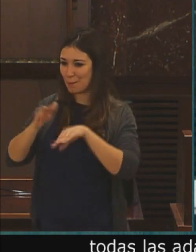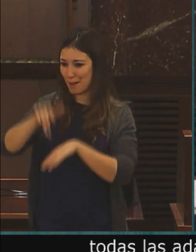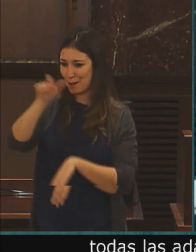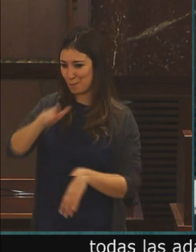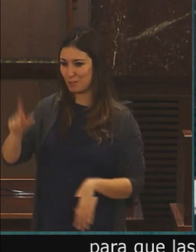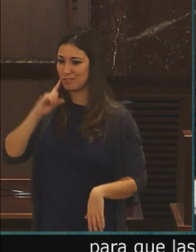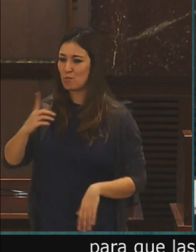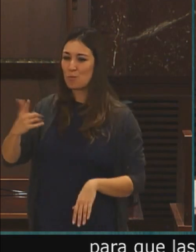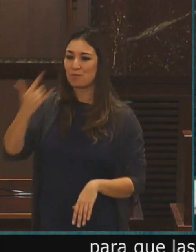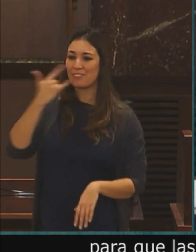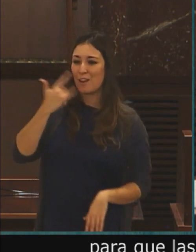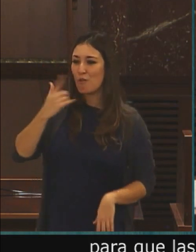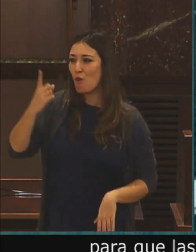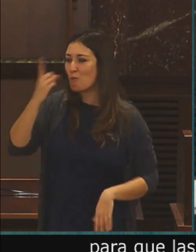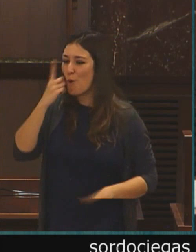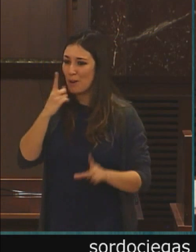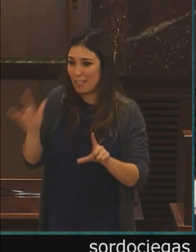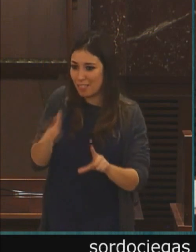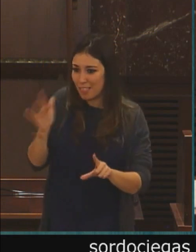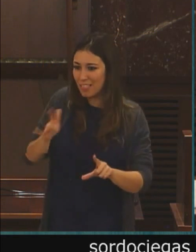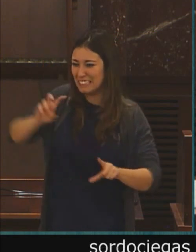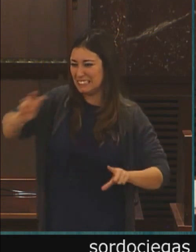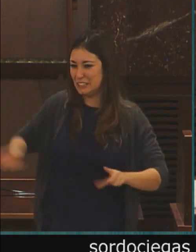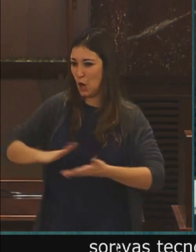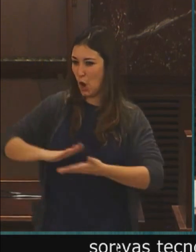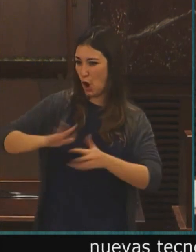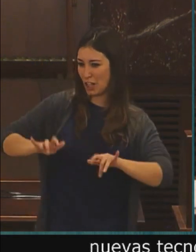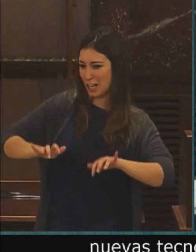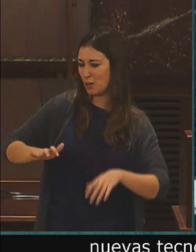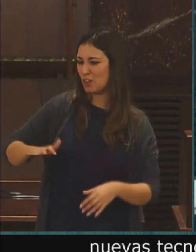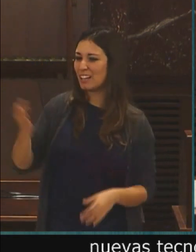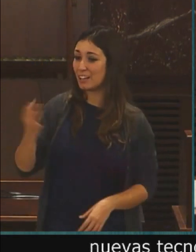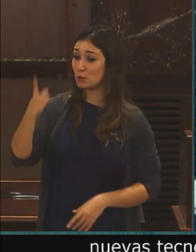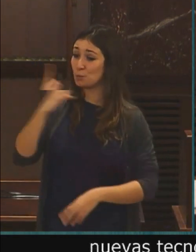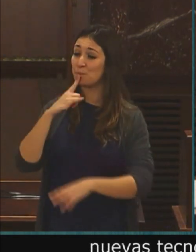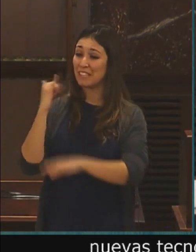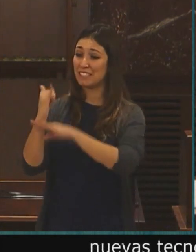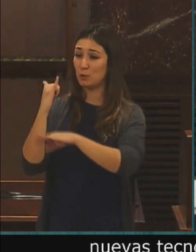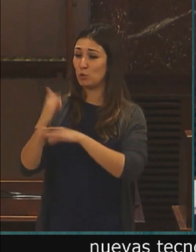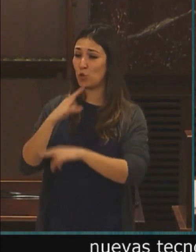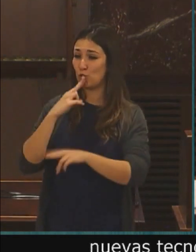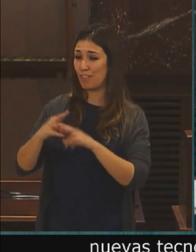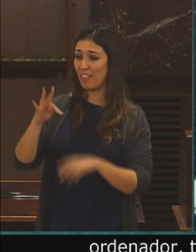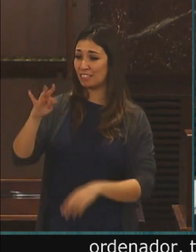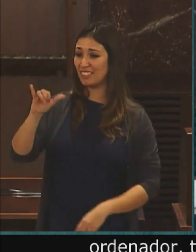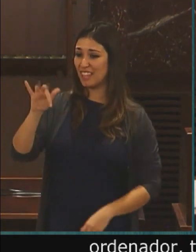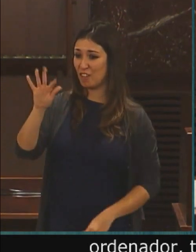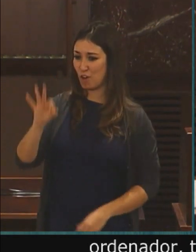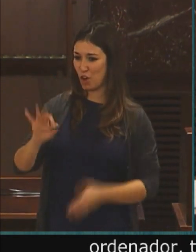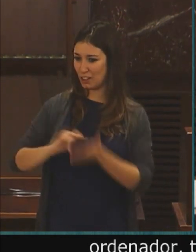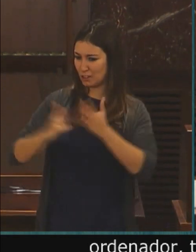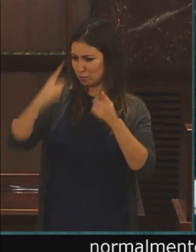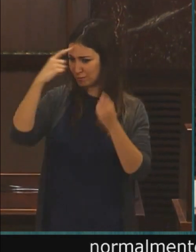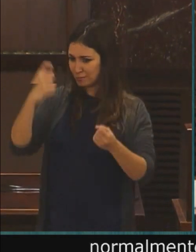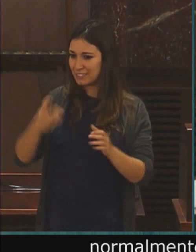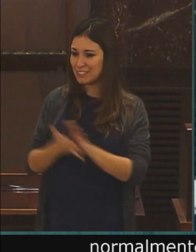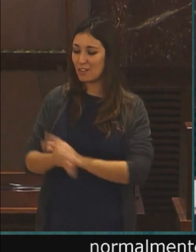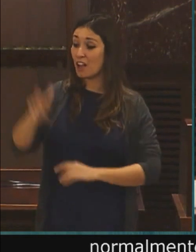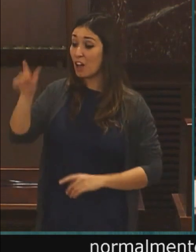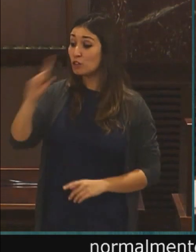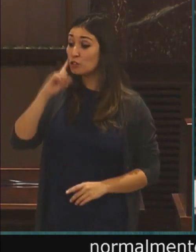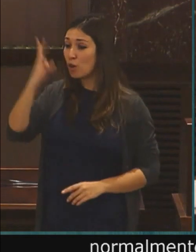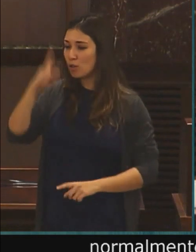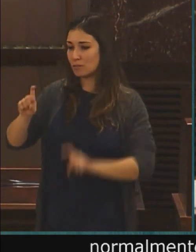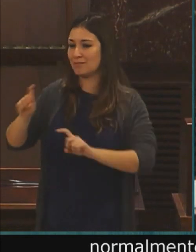tecnologías, teléfono, ordenador, tablet. Este programa normalmente lo lleva a cabo un instructor tiflotecnico, que será quien enseña a la persona sordociega cómo